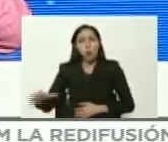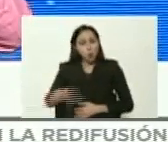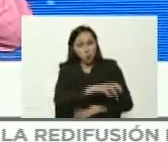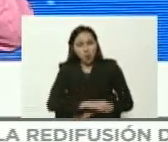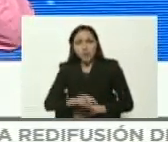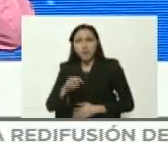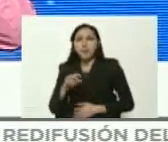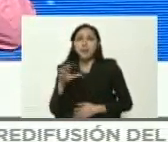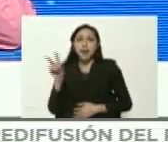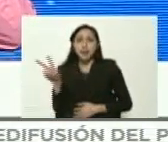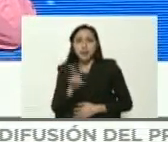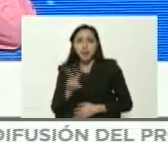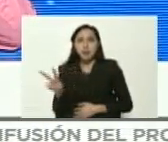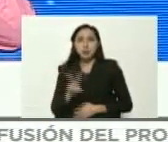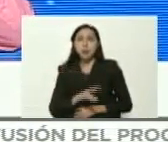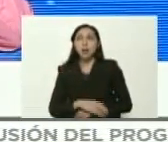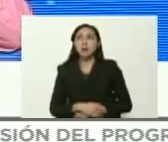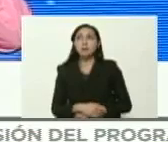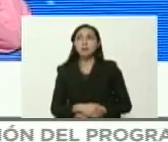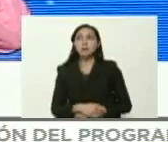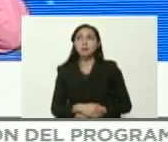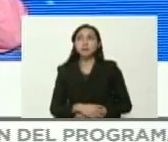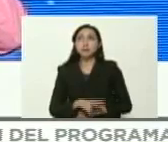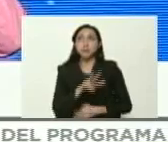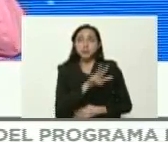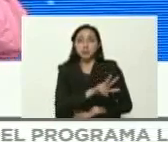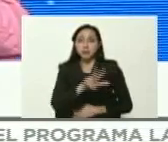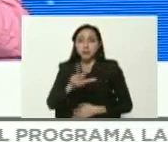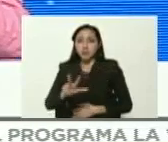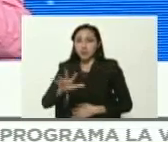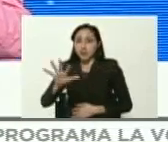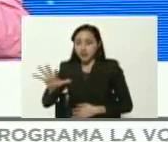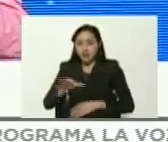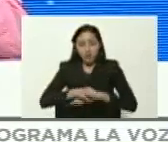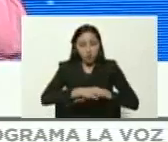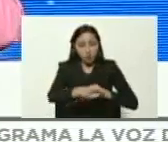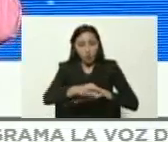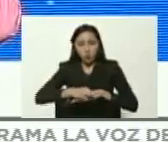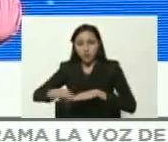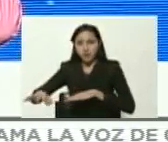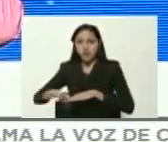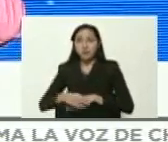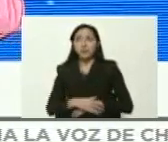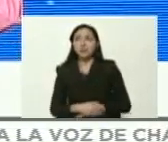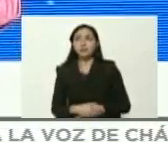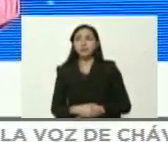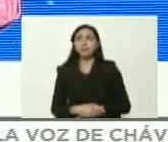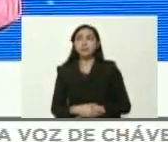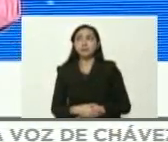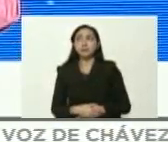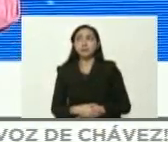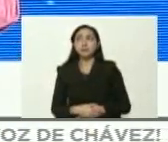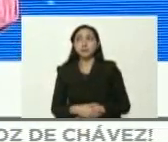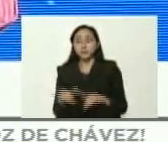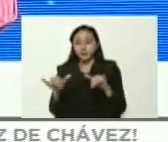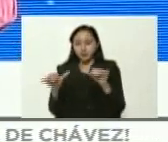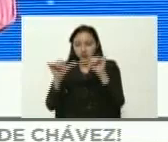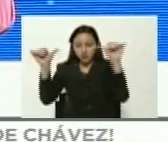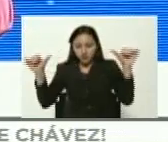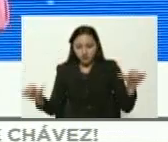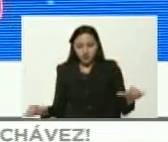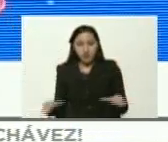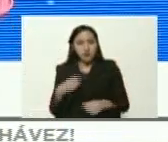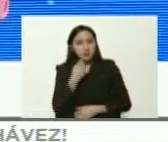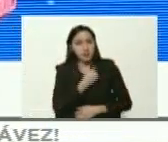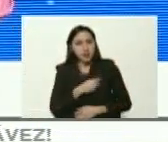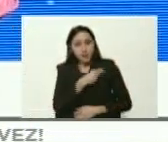país y los 335 municipios. Allí está el sistema de misiones,